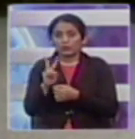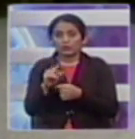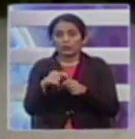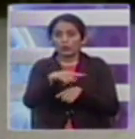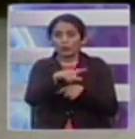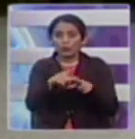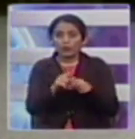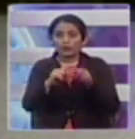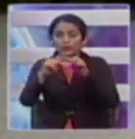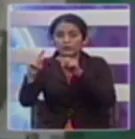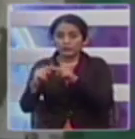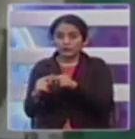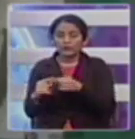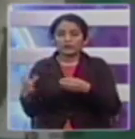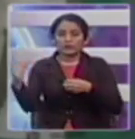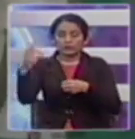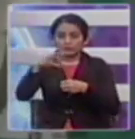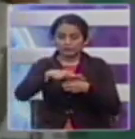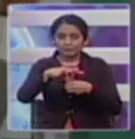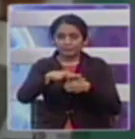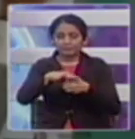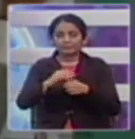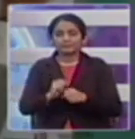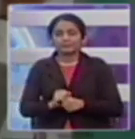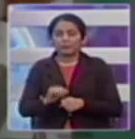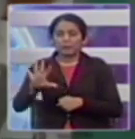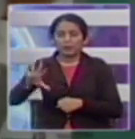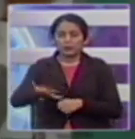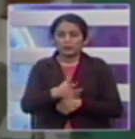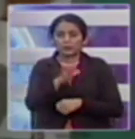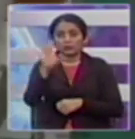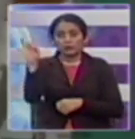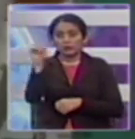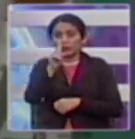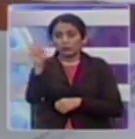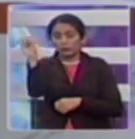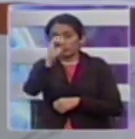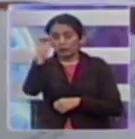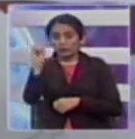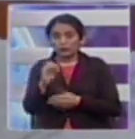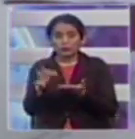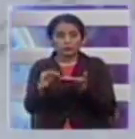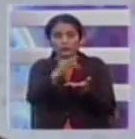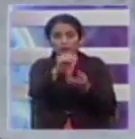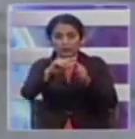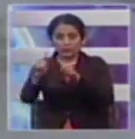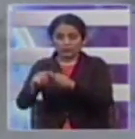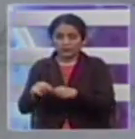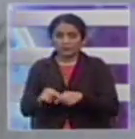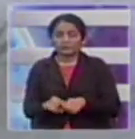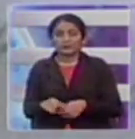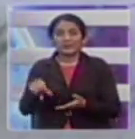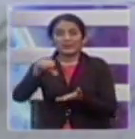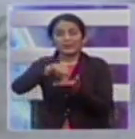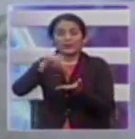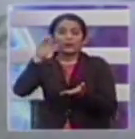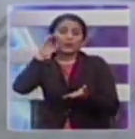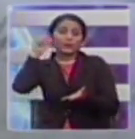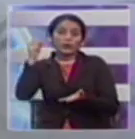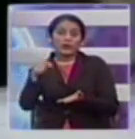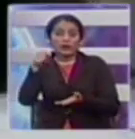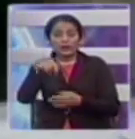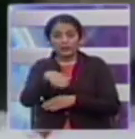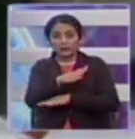de transmisión y publicación de actas, es decir, el 81% de recintos. Mientras en Cuenca, en la unidad educativa Manuel J. Calle,